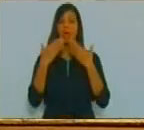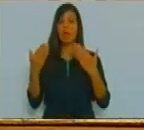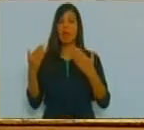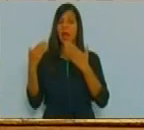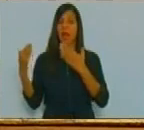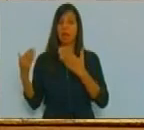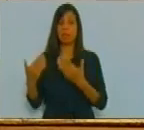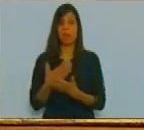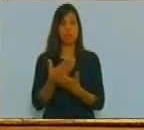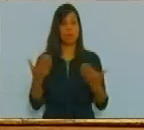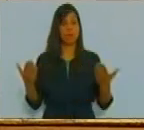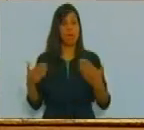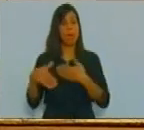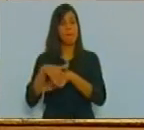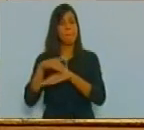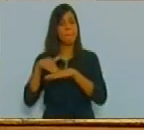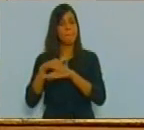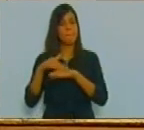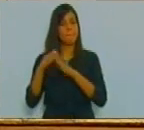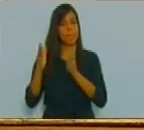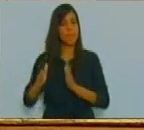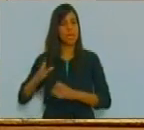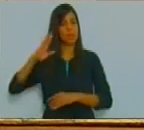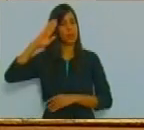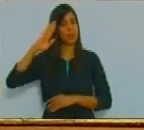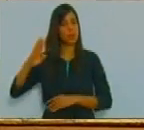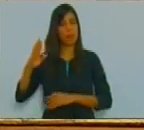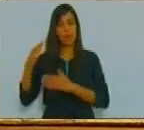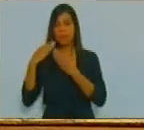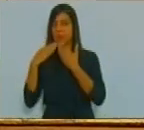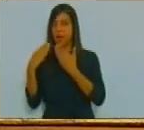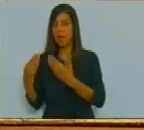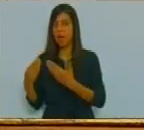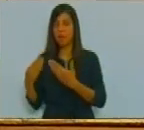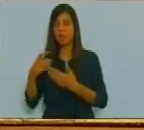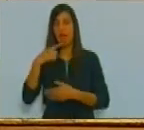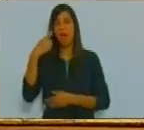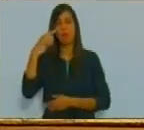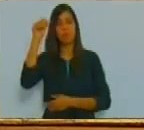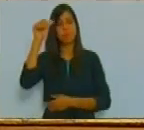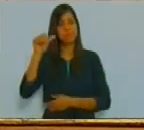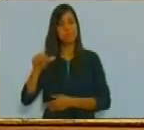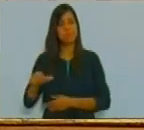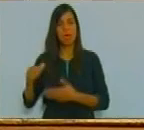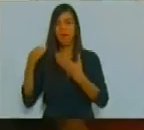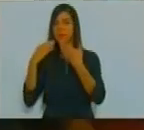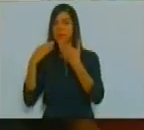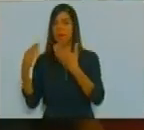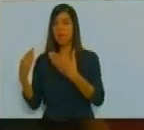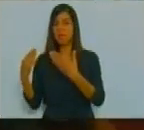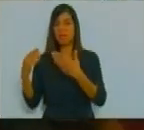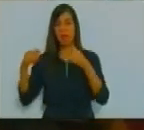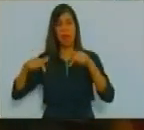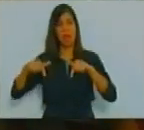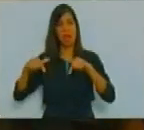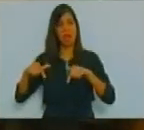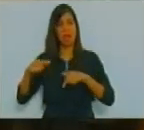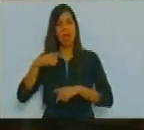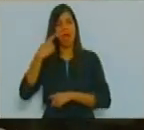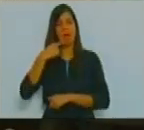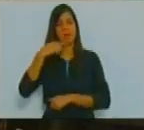a todo su equipo a usted personalmente por su presentación hoy acá ante esta asamblea